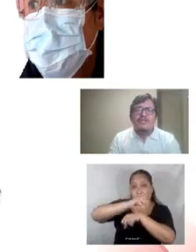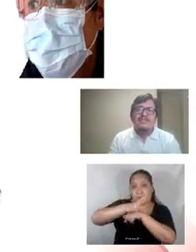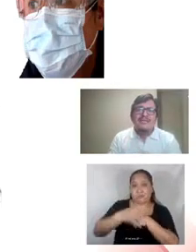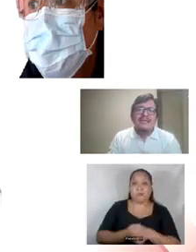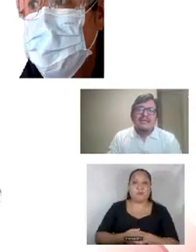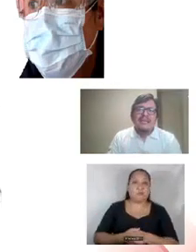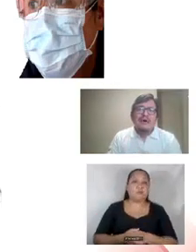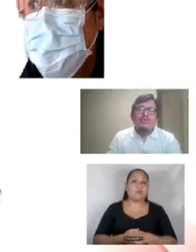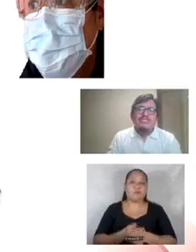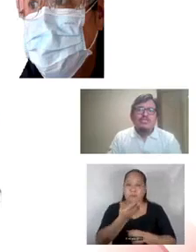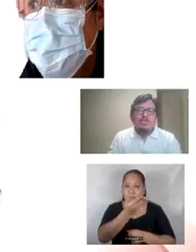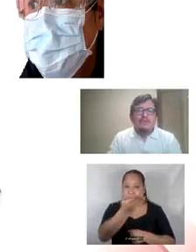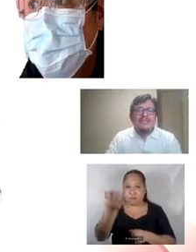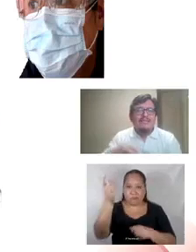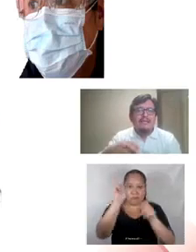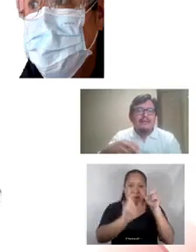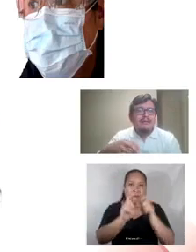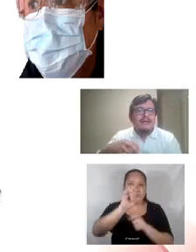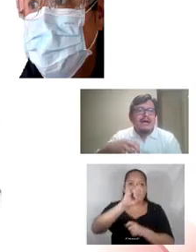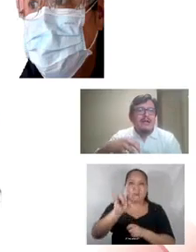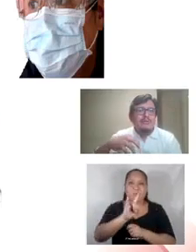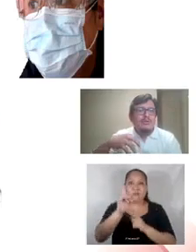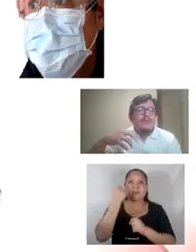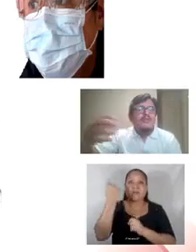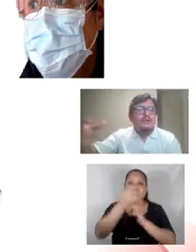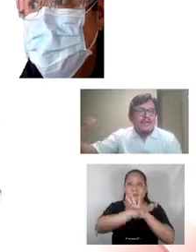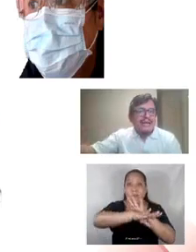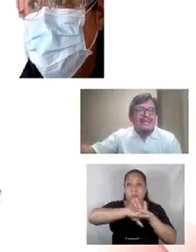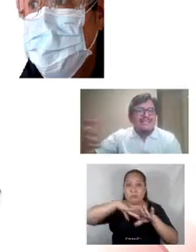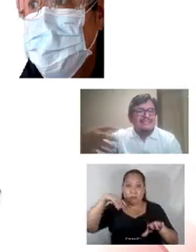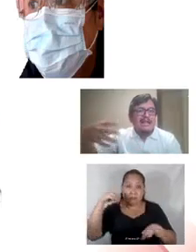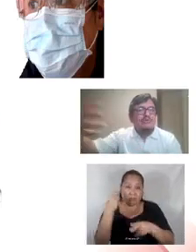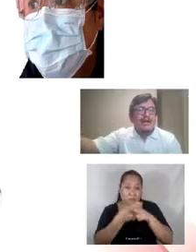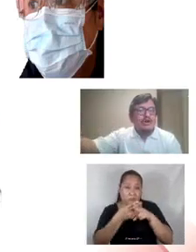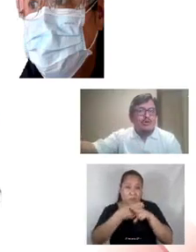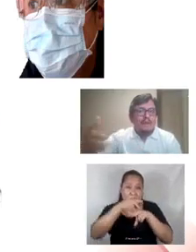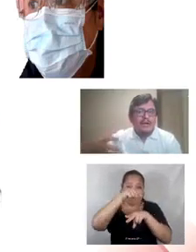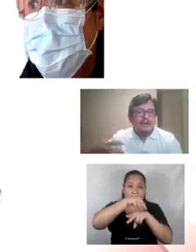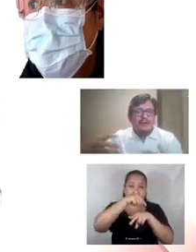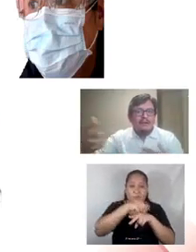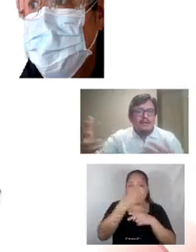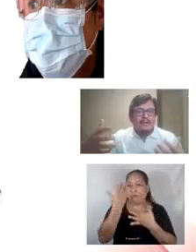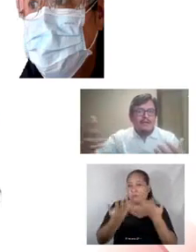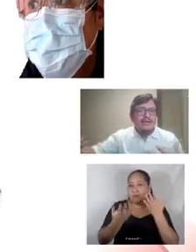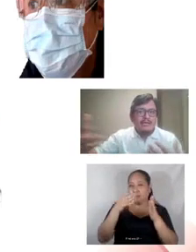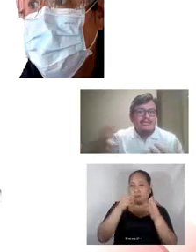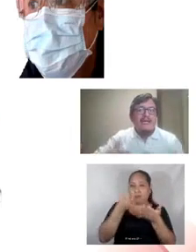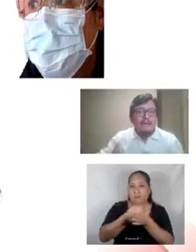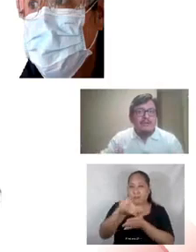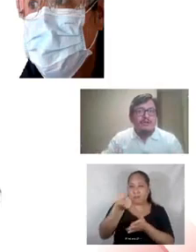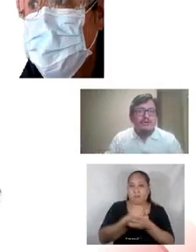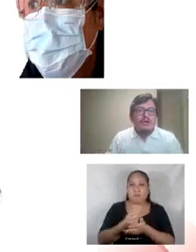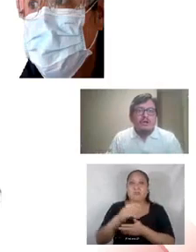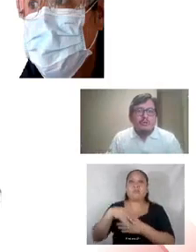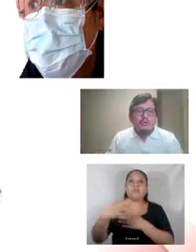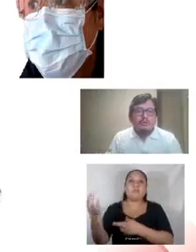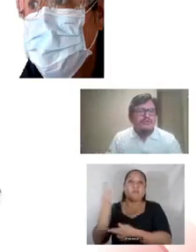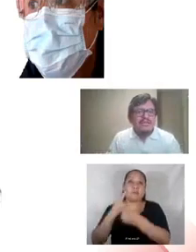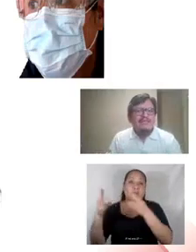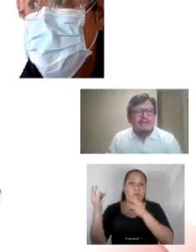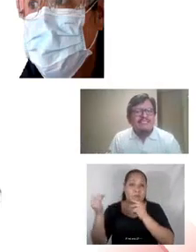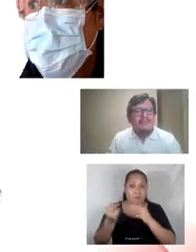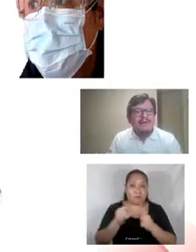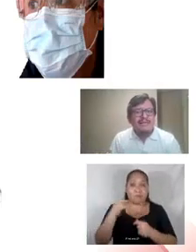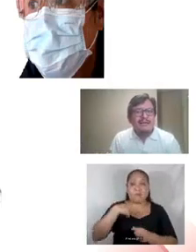todo para las personas que la usan solo para salir algún momento de la casa, hacer alguna compra y regresar rápido, lo